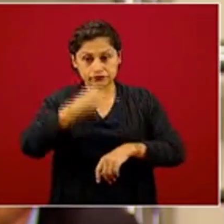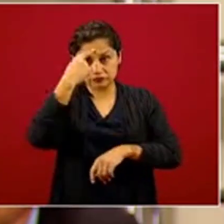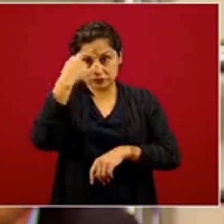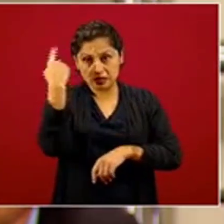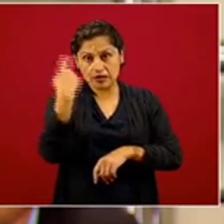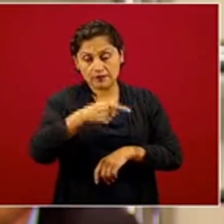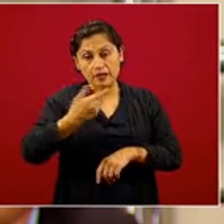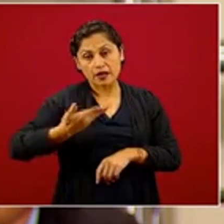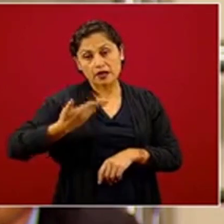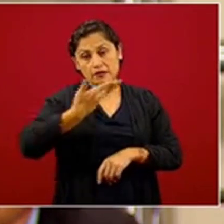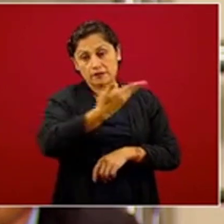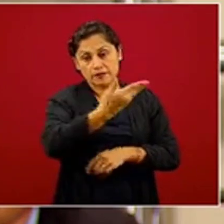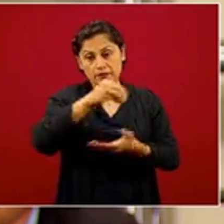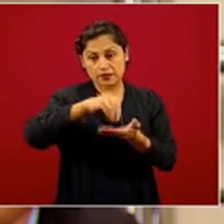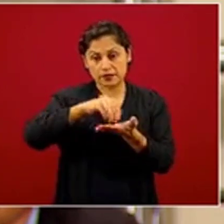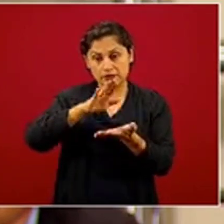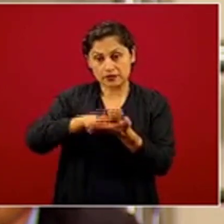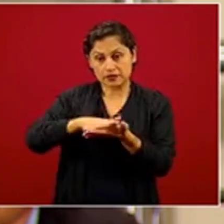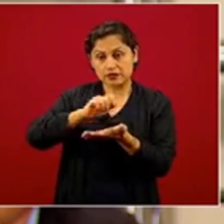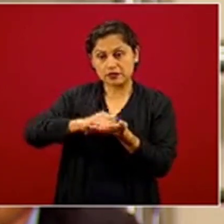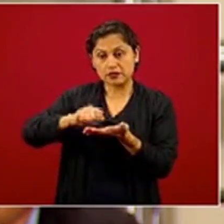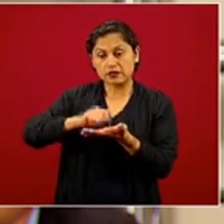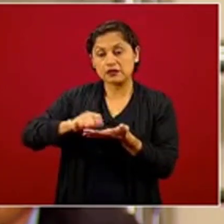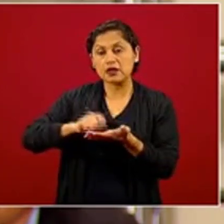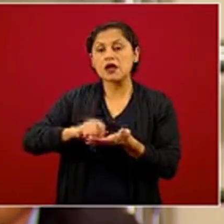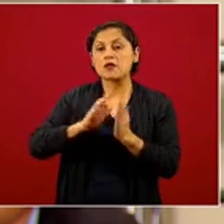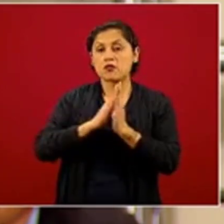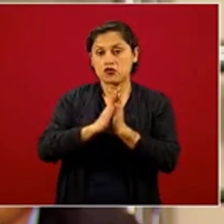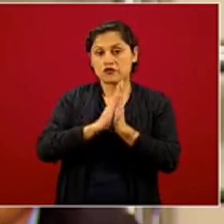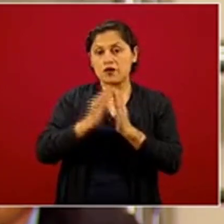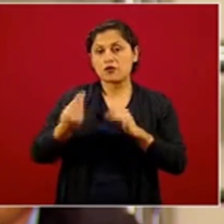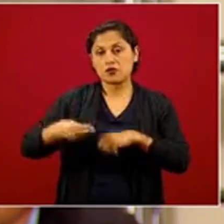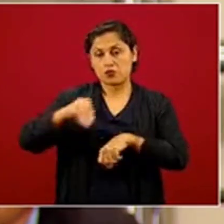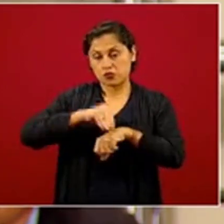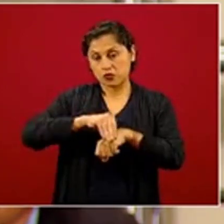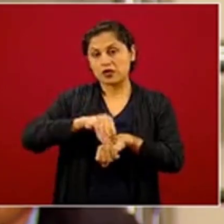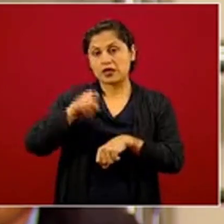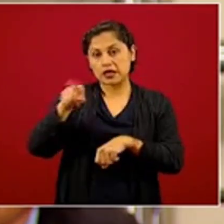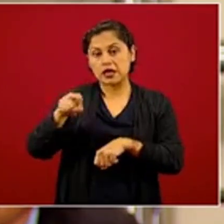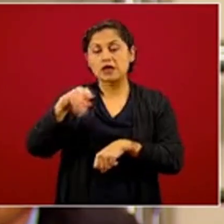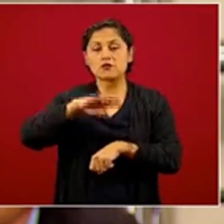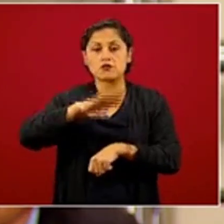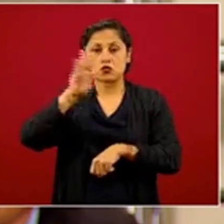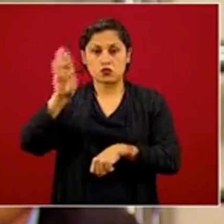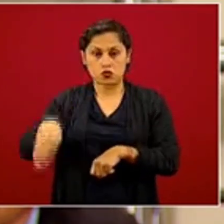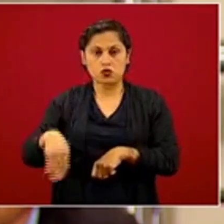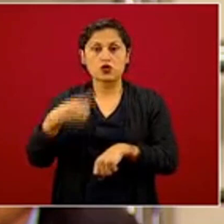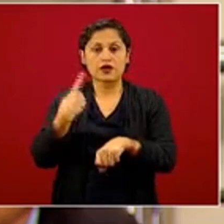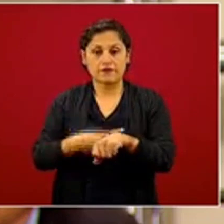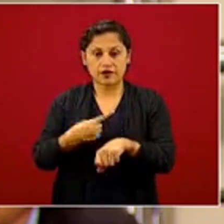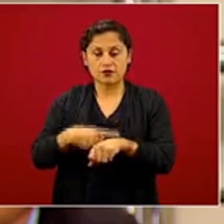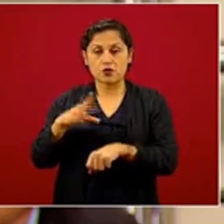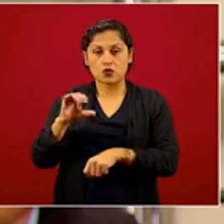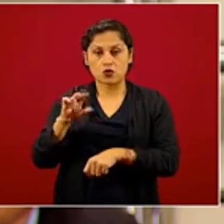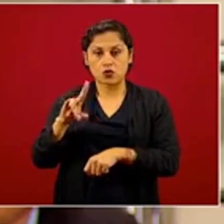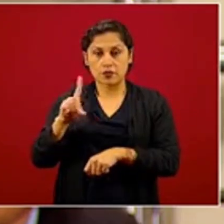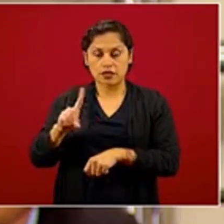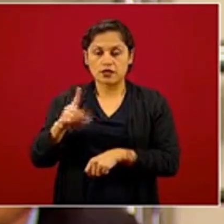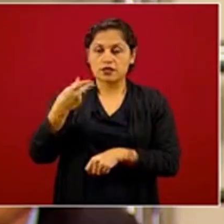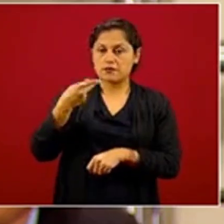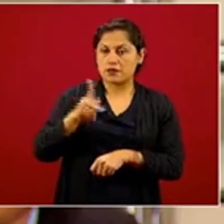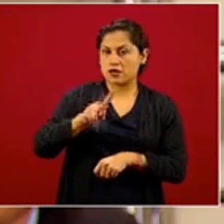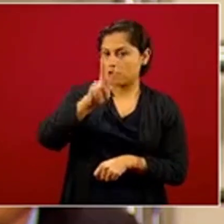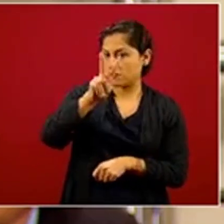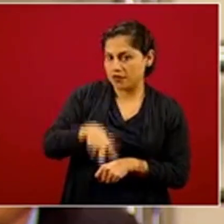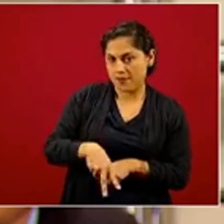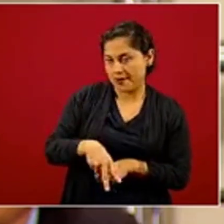defunción apareciera que había muerto por COVID cuando era por otra cuestión. Entonces, sí me gustaría que le